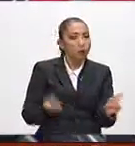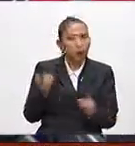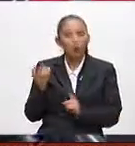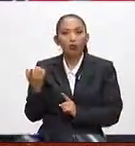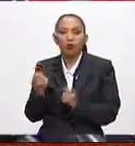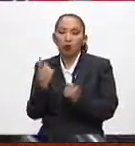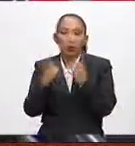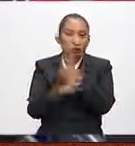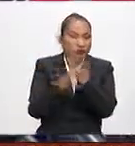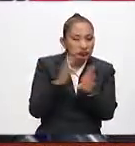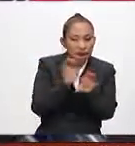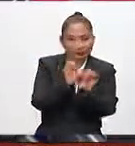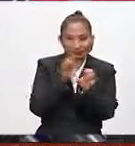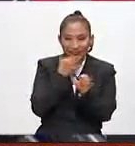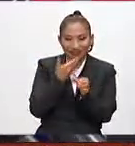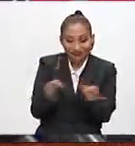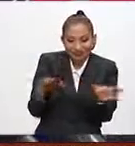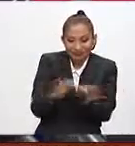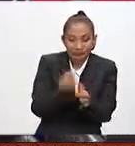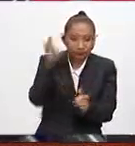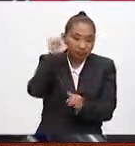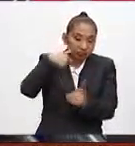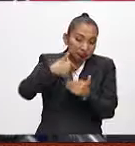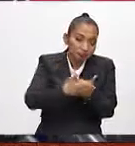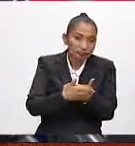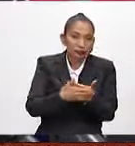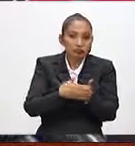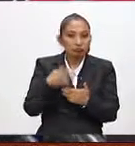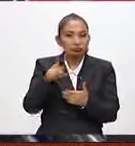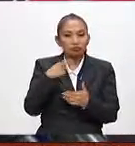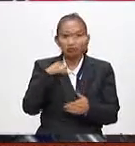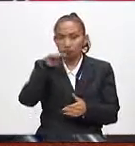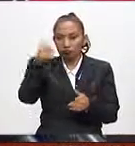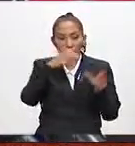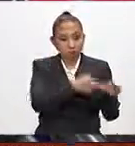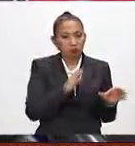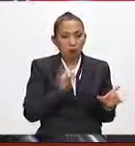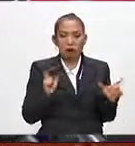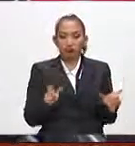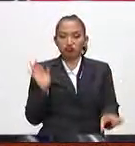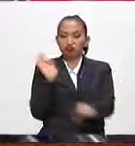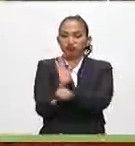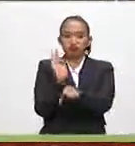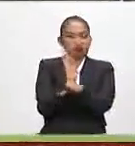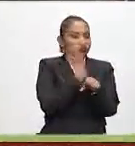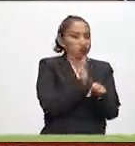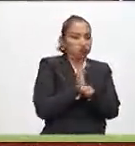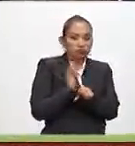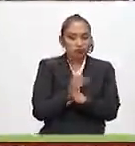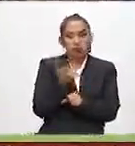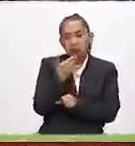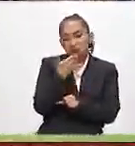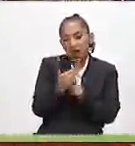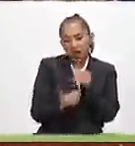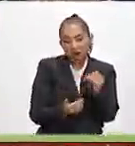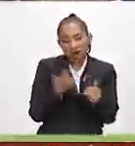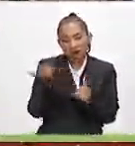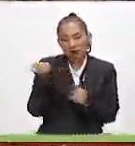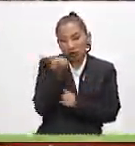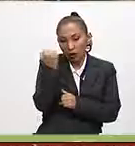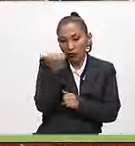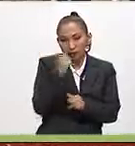tiene que demostrar el equipo y que esperamos todo que demuestre, pero también ha habido otro aspecto como el defensivo que ha ido muy bien y que por suerte